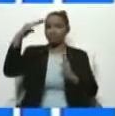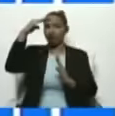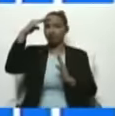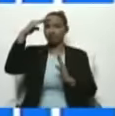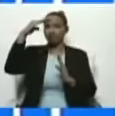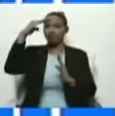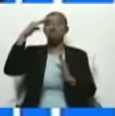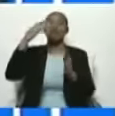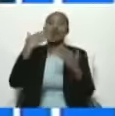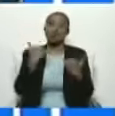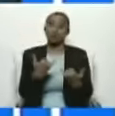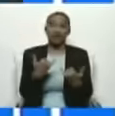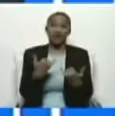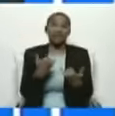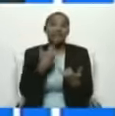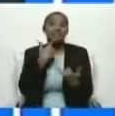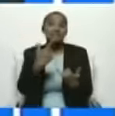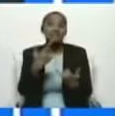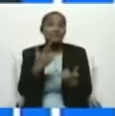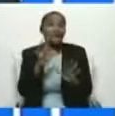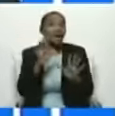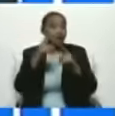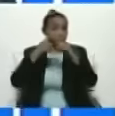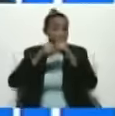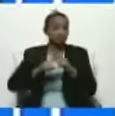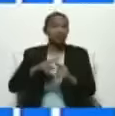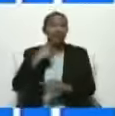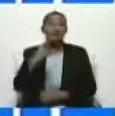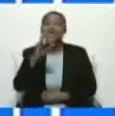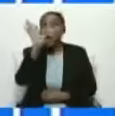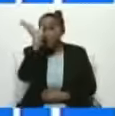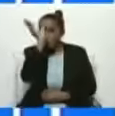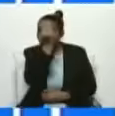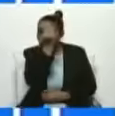Somos más seguros que Estados Unidos, dice Donald Trump. No nosotros, lo dice Donald Trump.